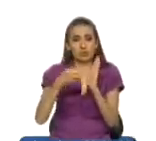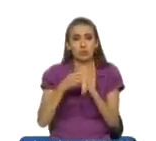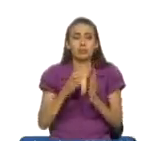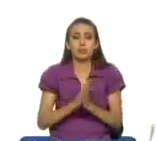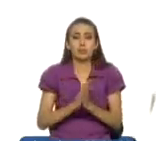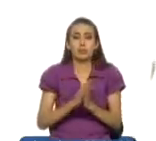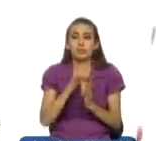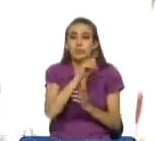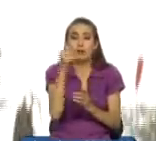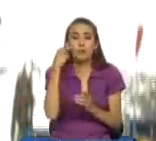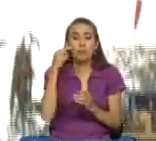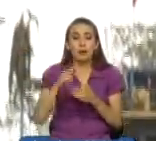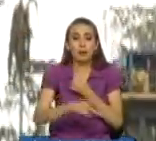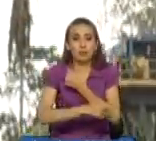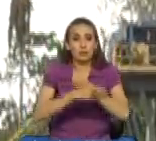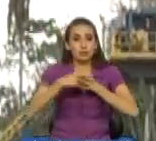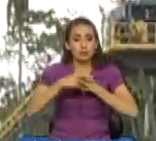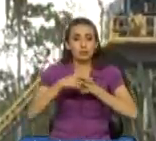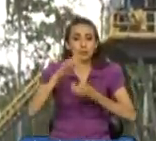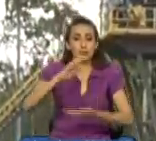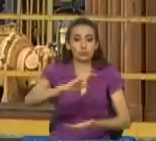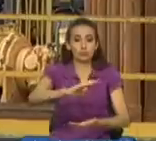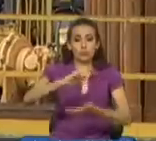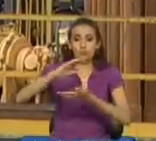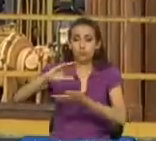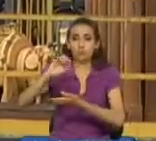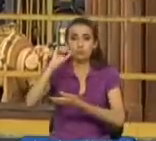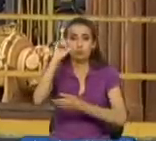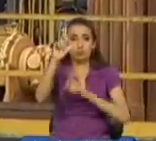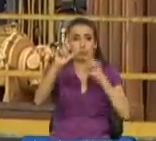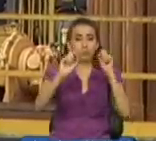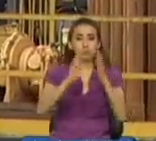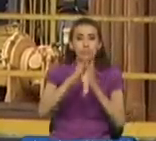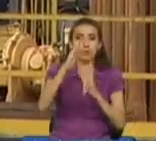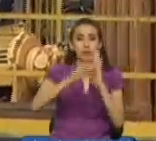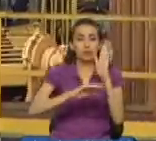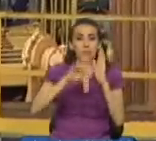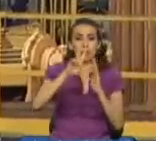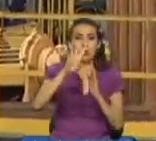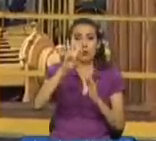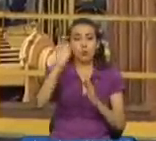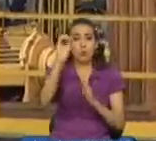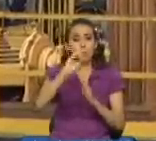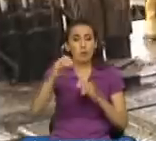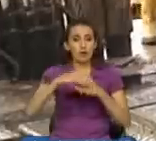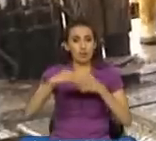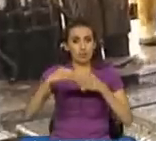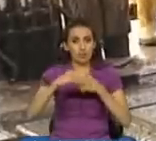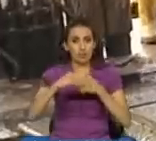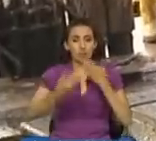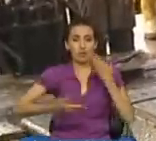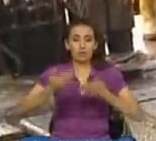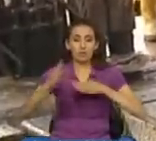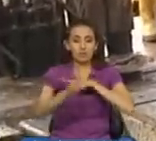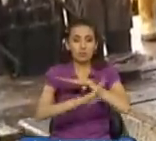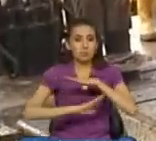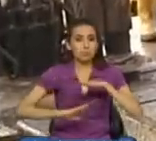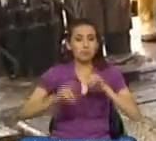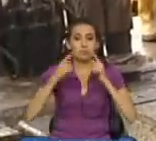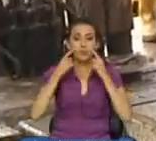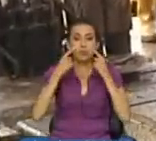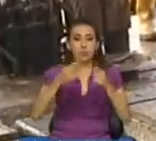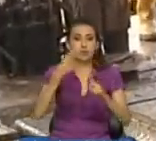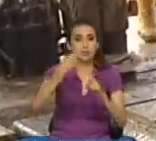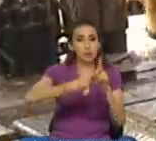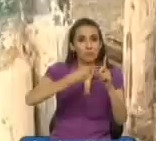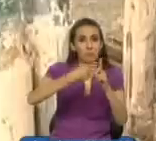proforma el precio de barril de crudo como parte de los ingresos no permanentes debería ubicarse entre los 35 y 40 es decir por debajo del valor que fija el